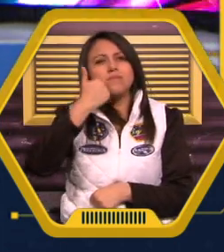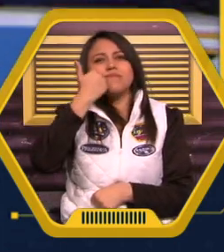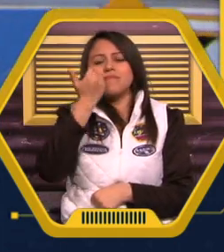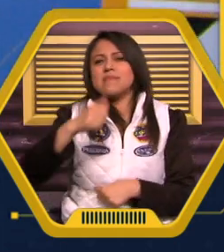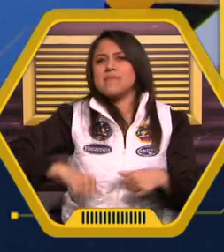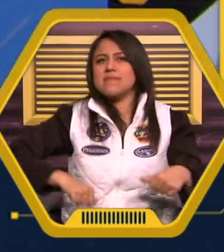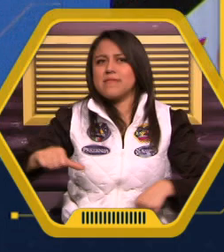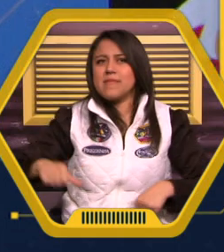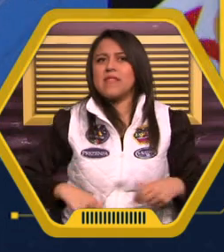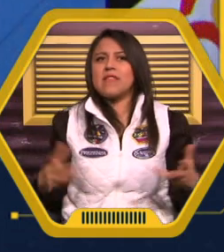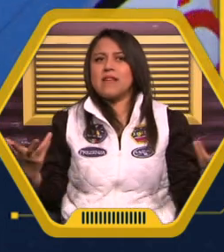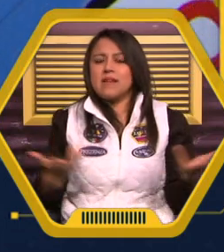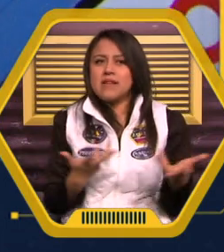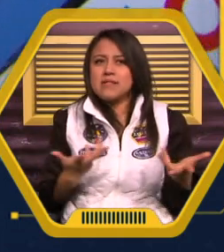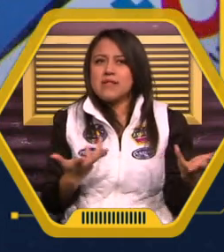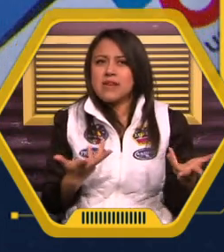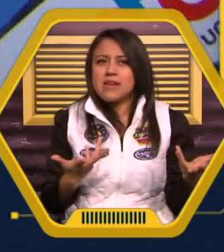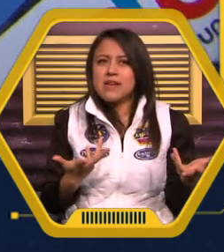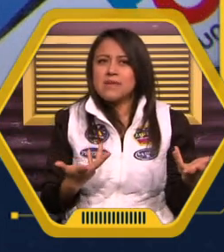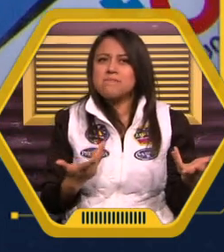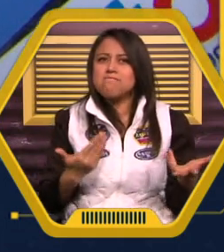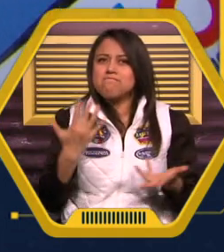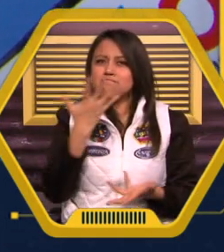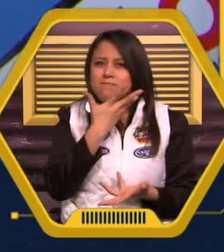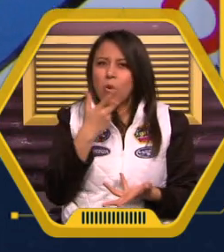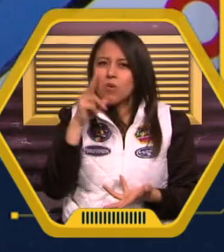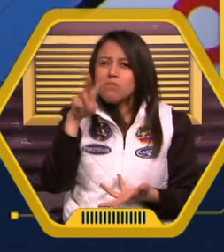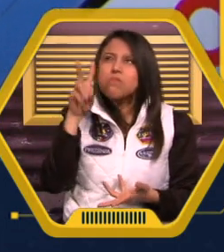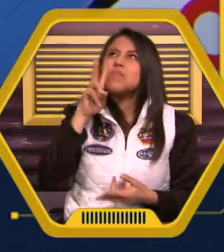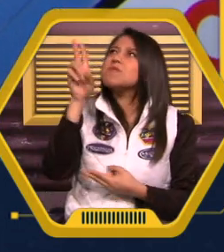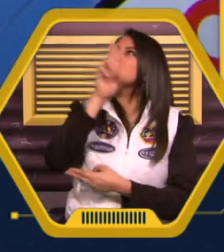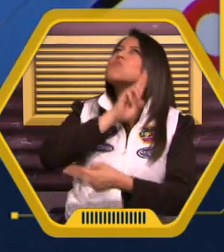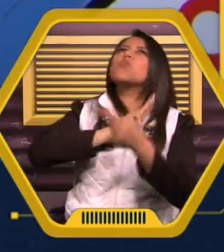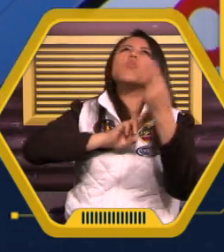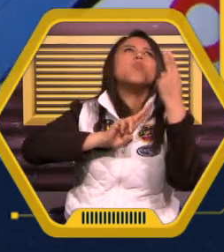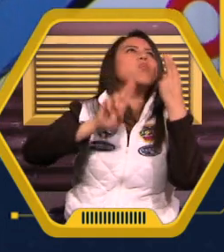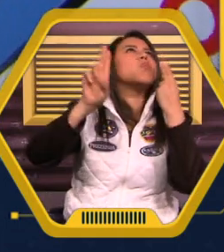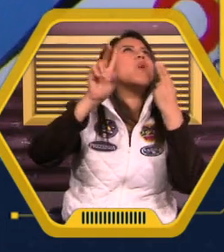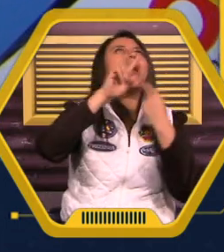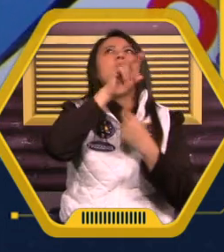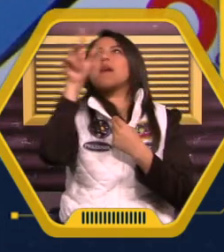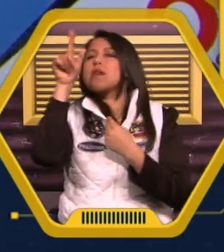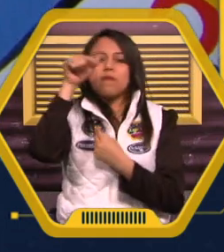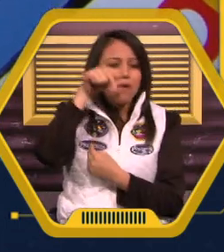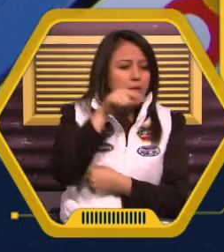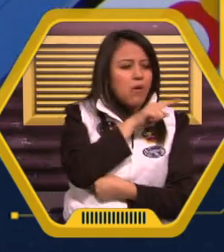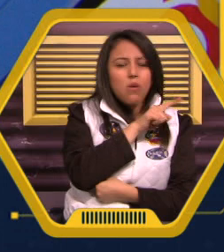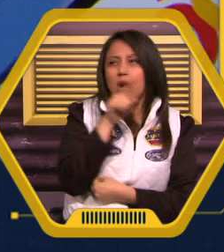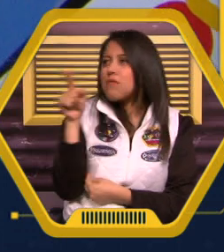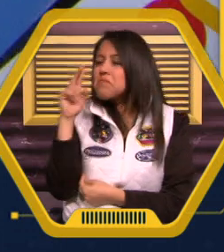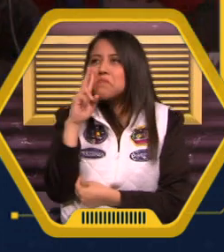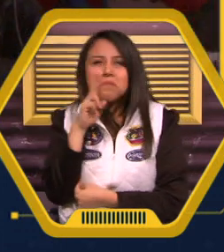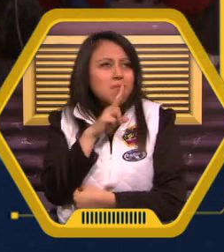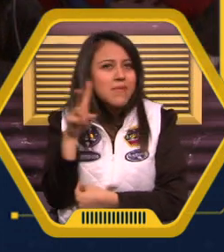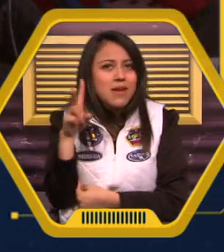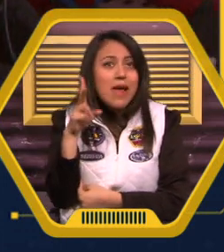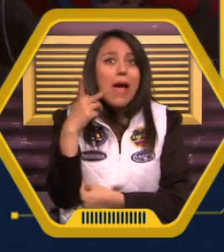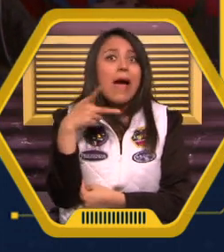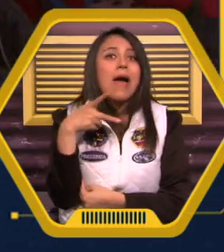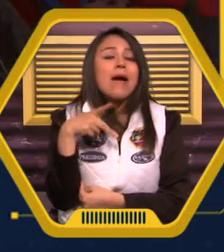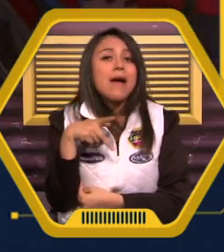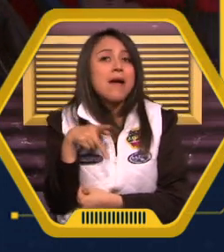actividad es delicioso ver el espacio y ves hacia arriba, hacia abajo, en medio, un lado y todo.